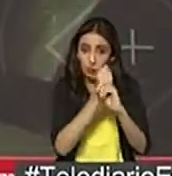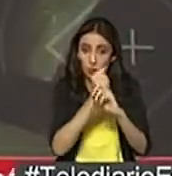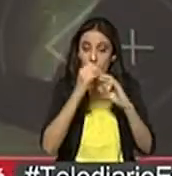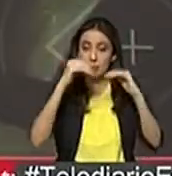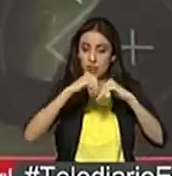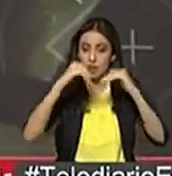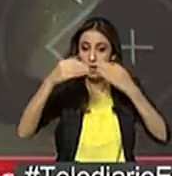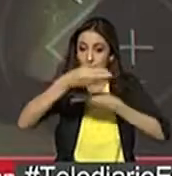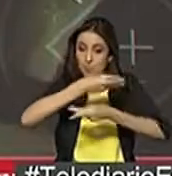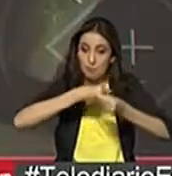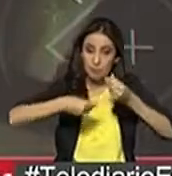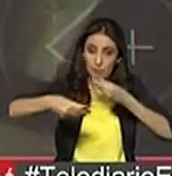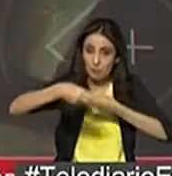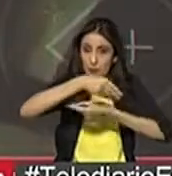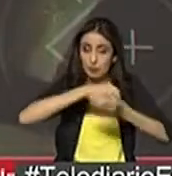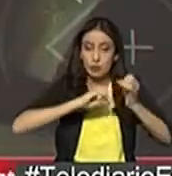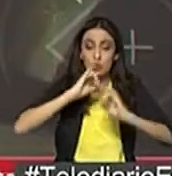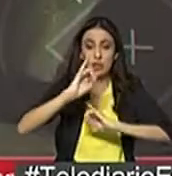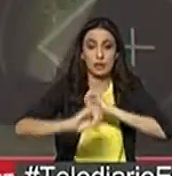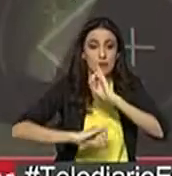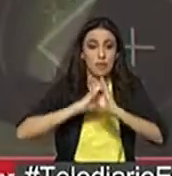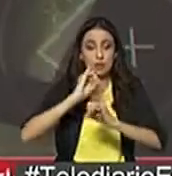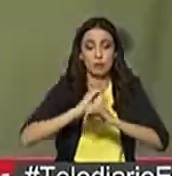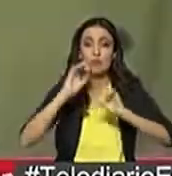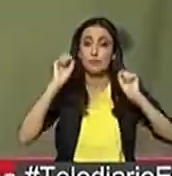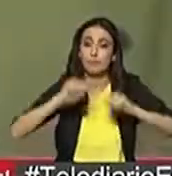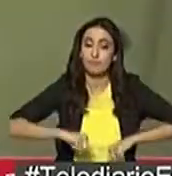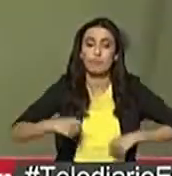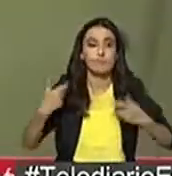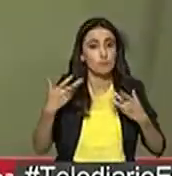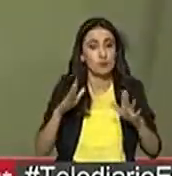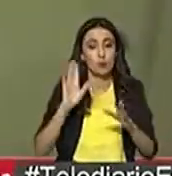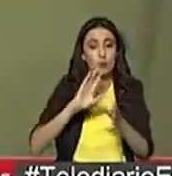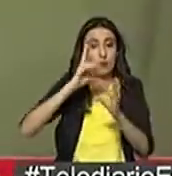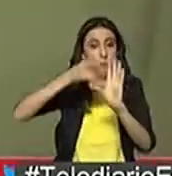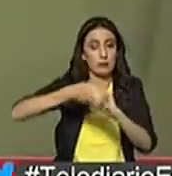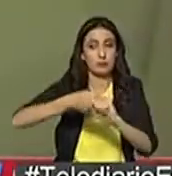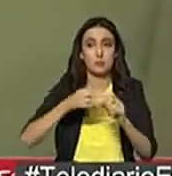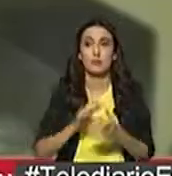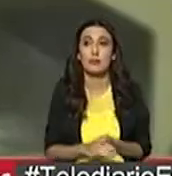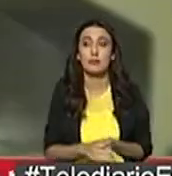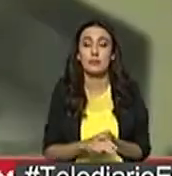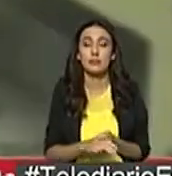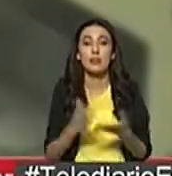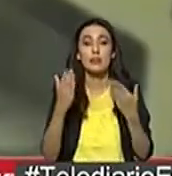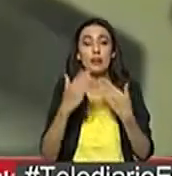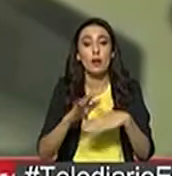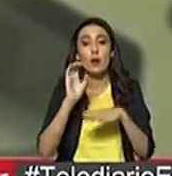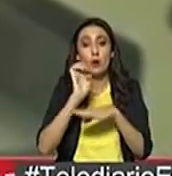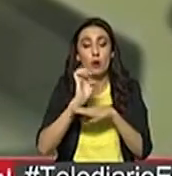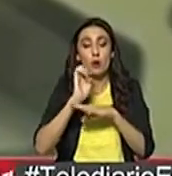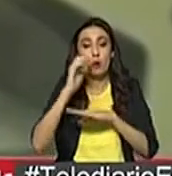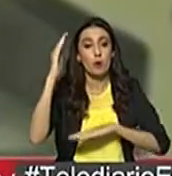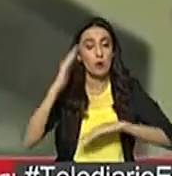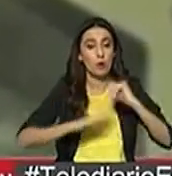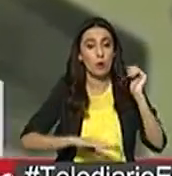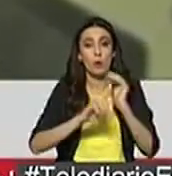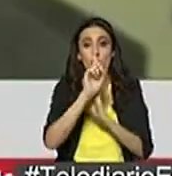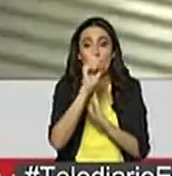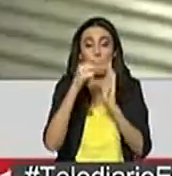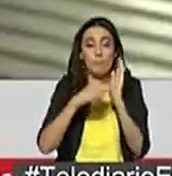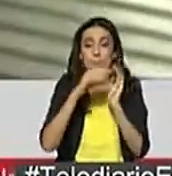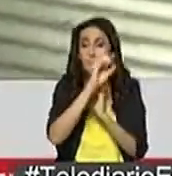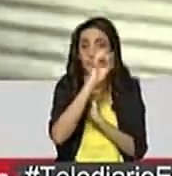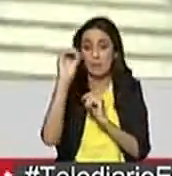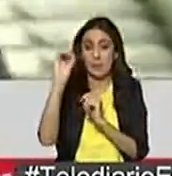extranjera, provocando que se dispare el riesgo país. El riesgo país ya supera los 1,000 puntos y la cifra cada